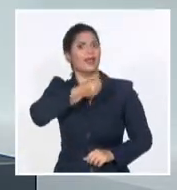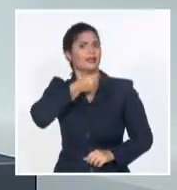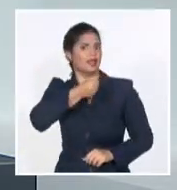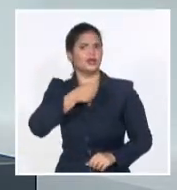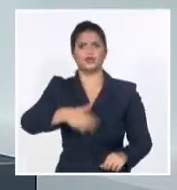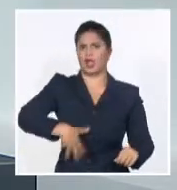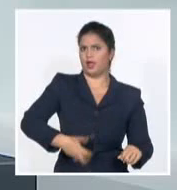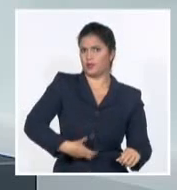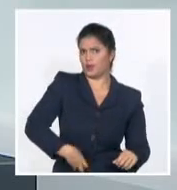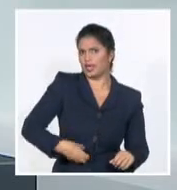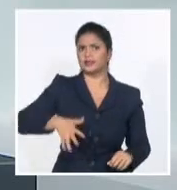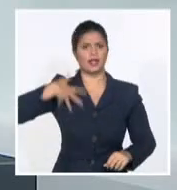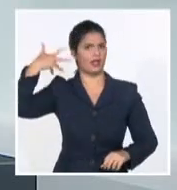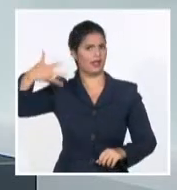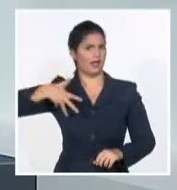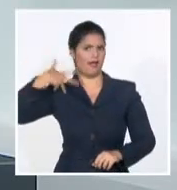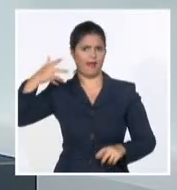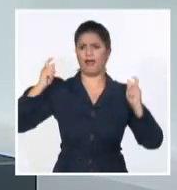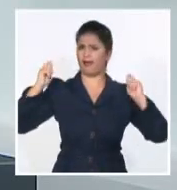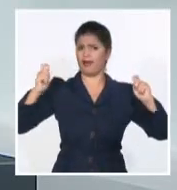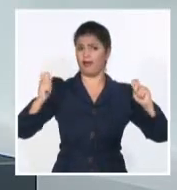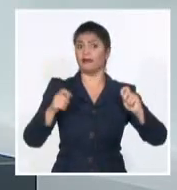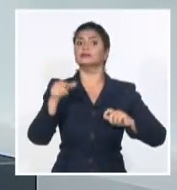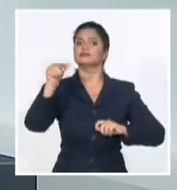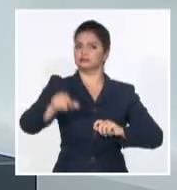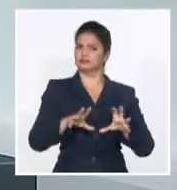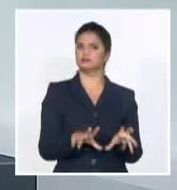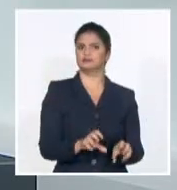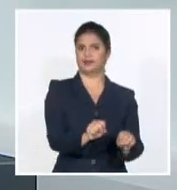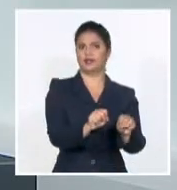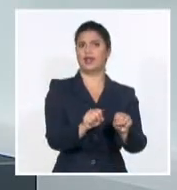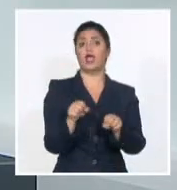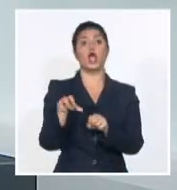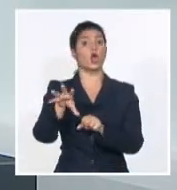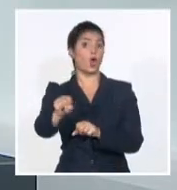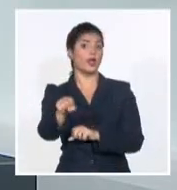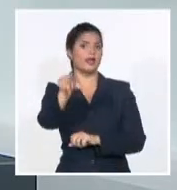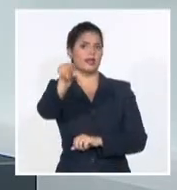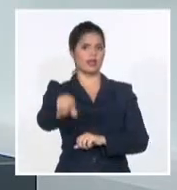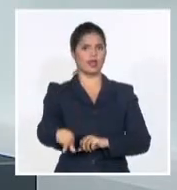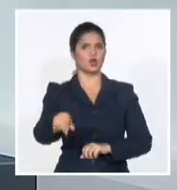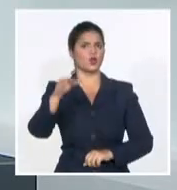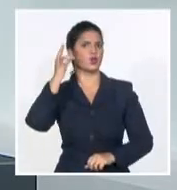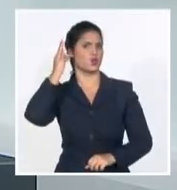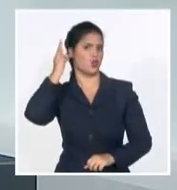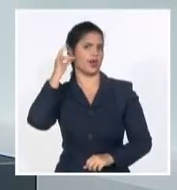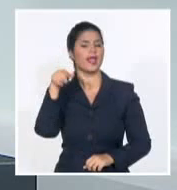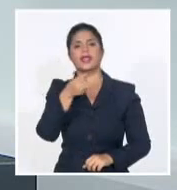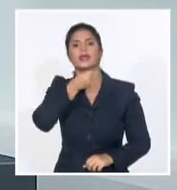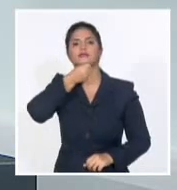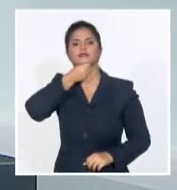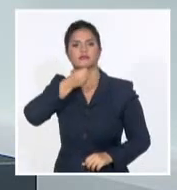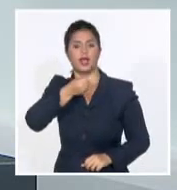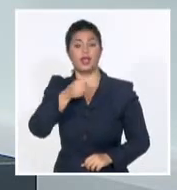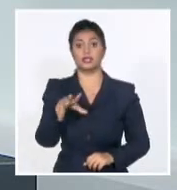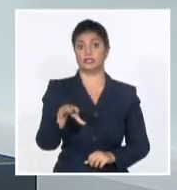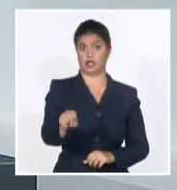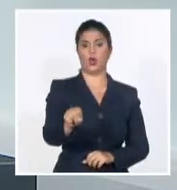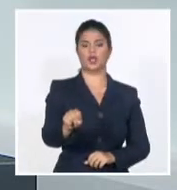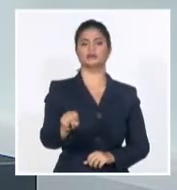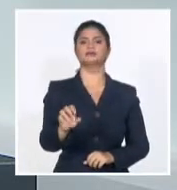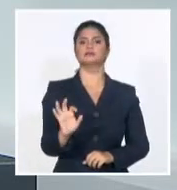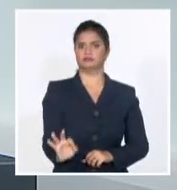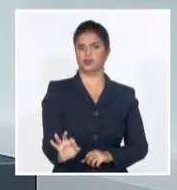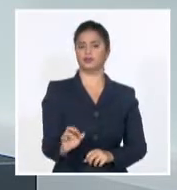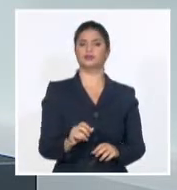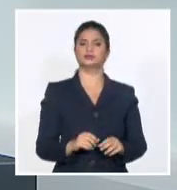sionistas detuvieron a la activista Ayed Tamimi, reconocida por visibilizar la ocupación de su tierra. Su detención fue celebrada por el ministro